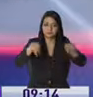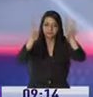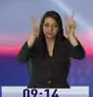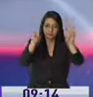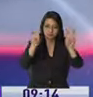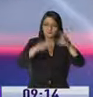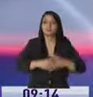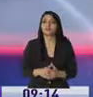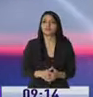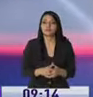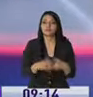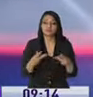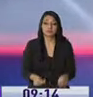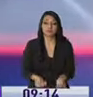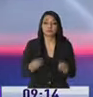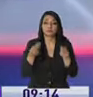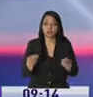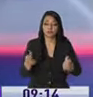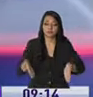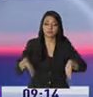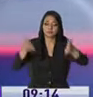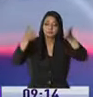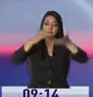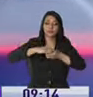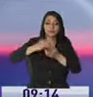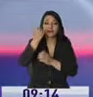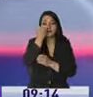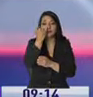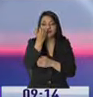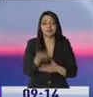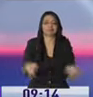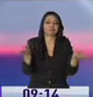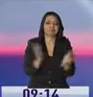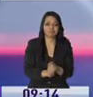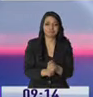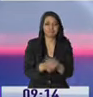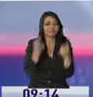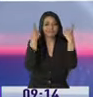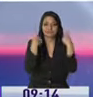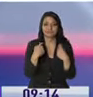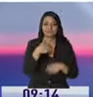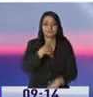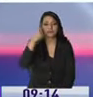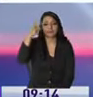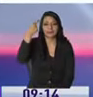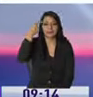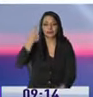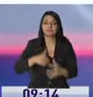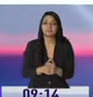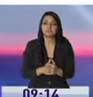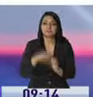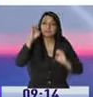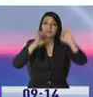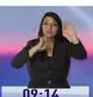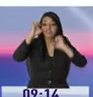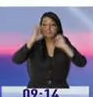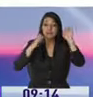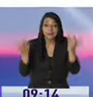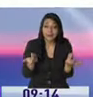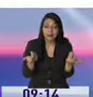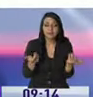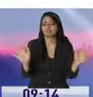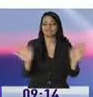de sede por 100 años a la CONAIE, otro innecesario desaire a mi gobierno. Estrategia de diferenciarse